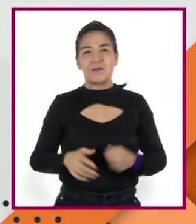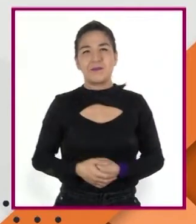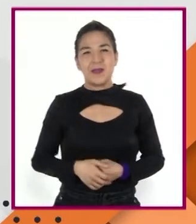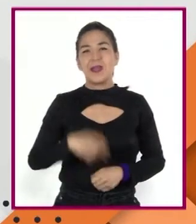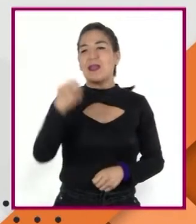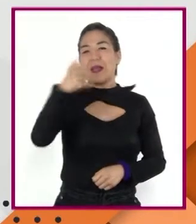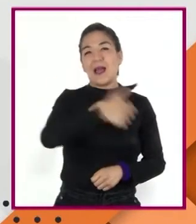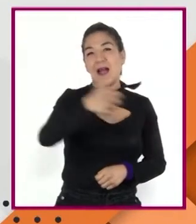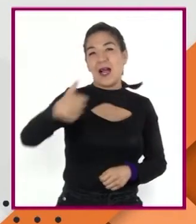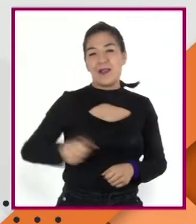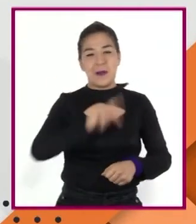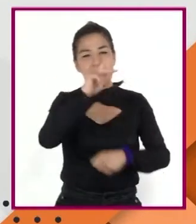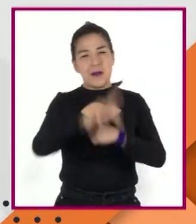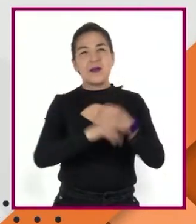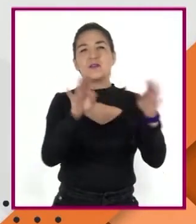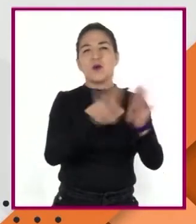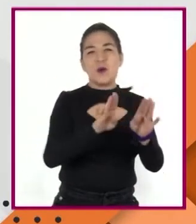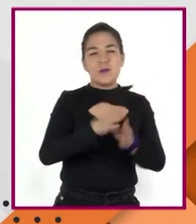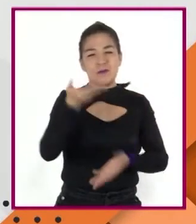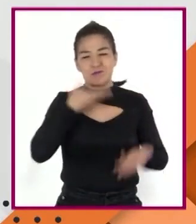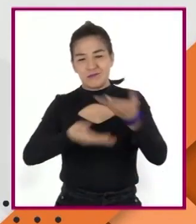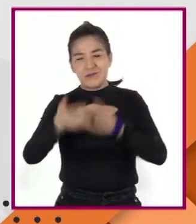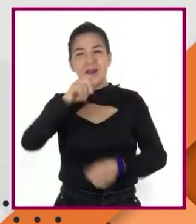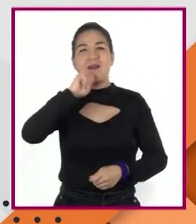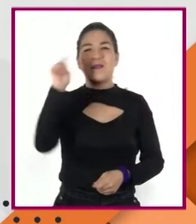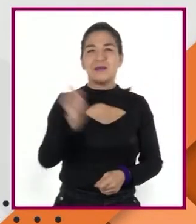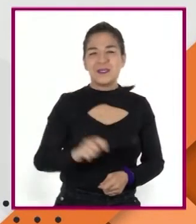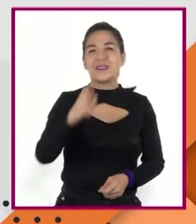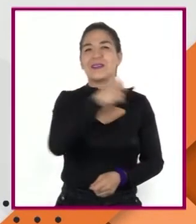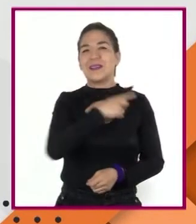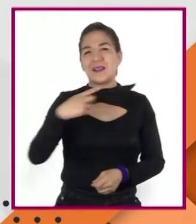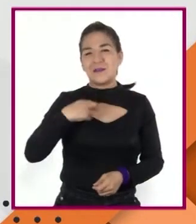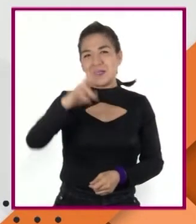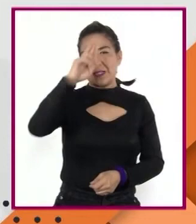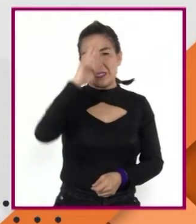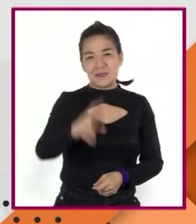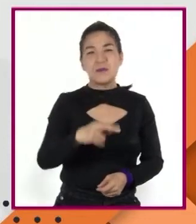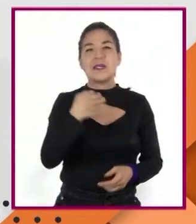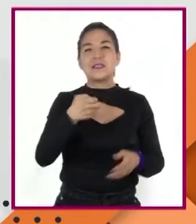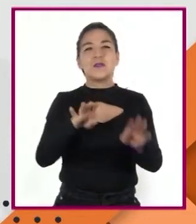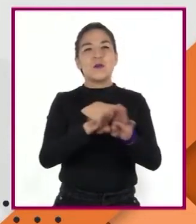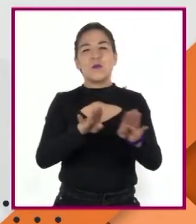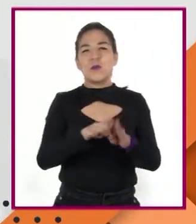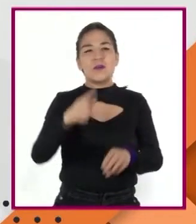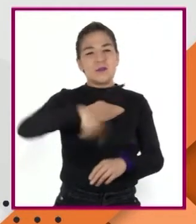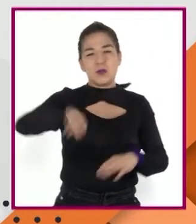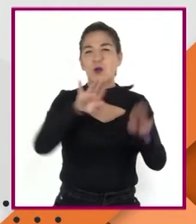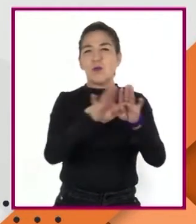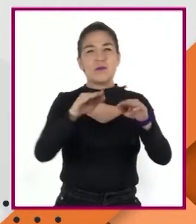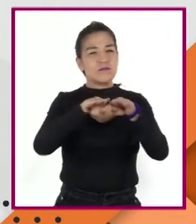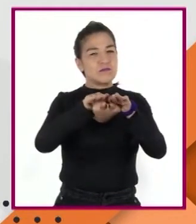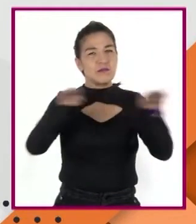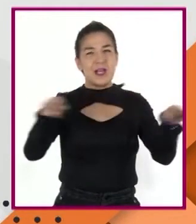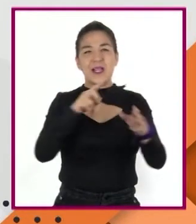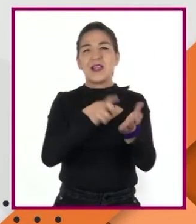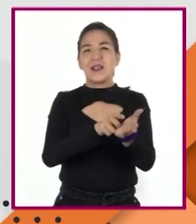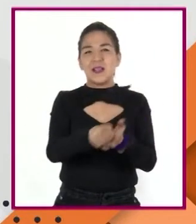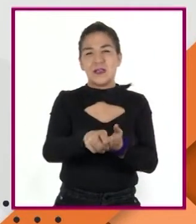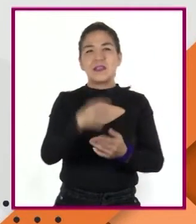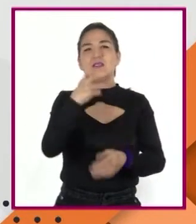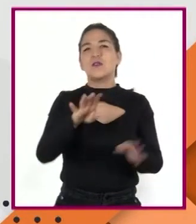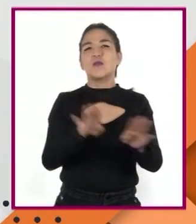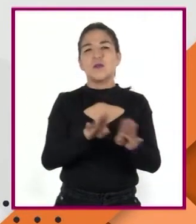naciones relaciones de amistad basadas en el respeto al principio de la igualdad de derechos y al de la